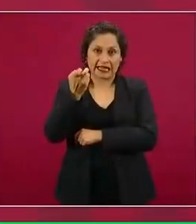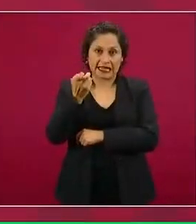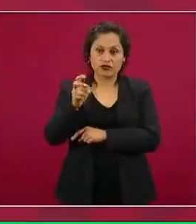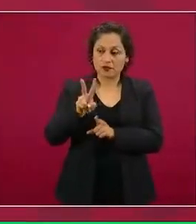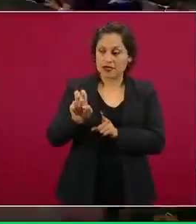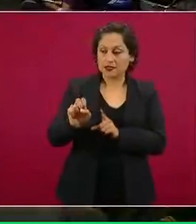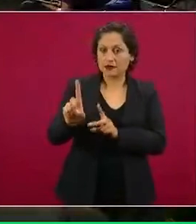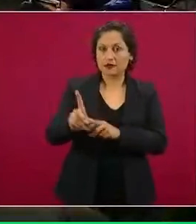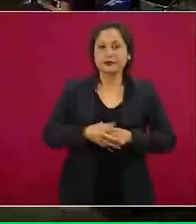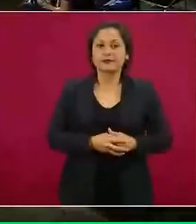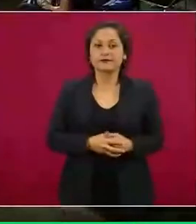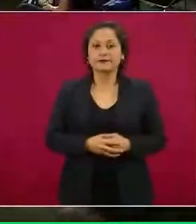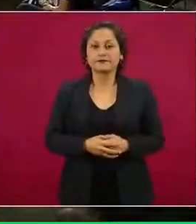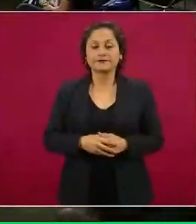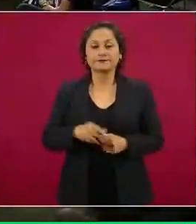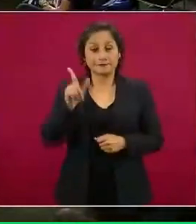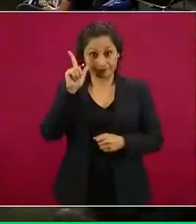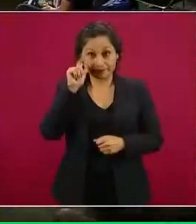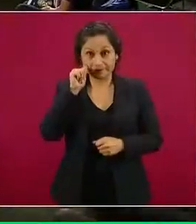Mañana,